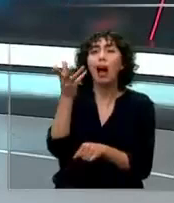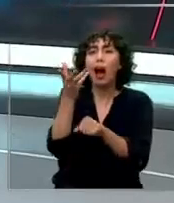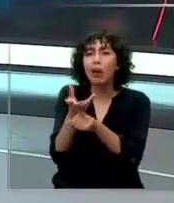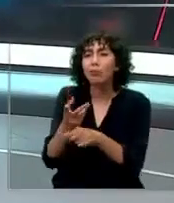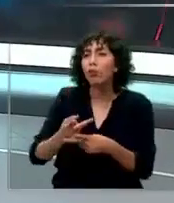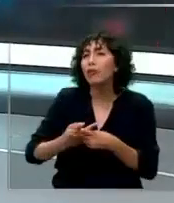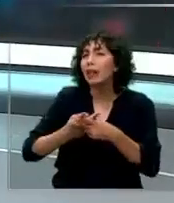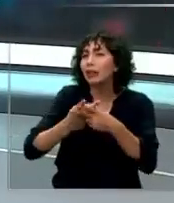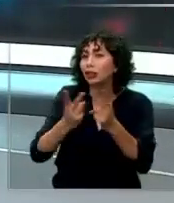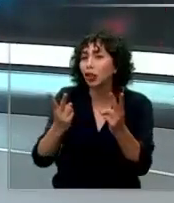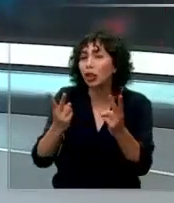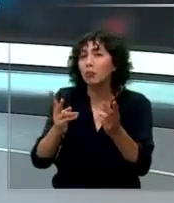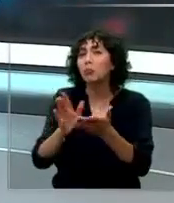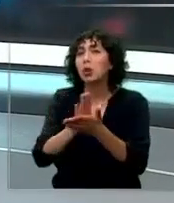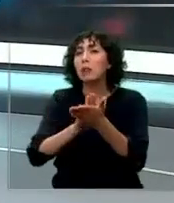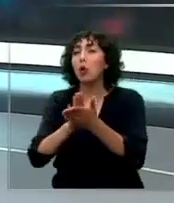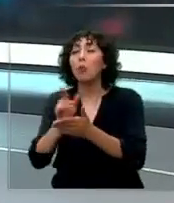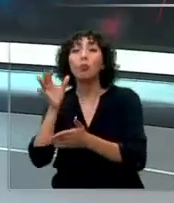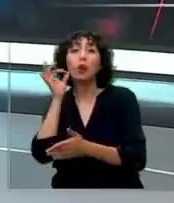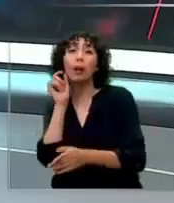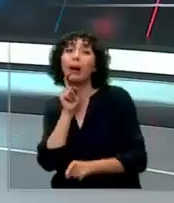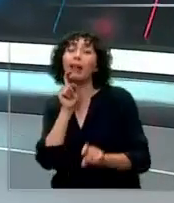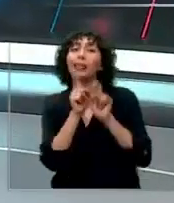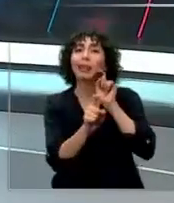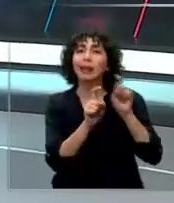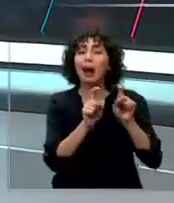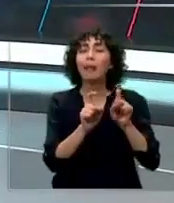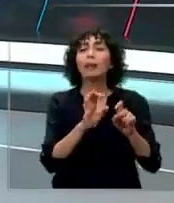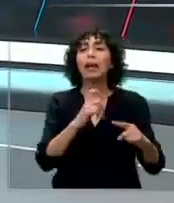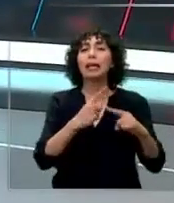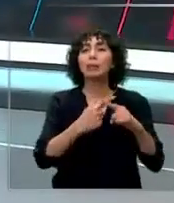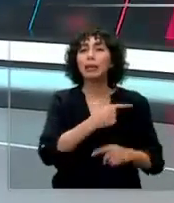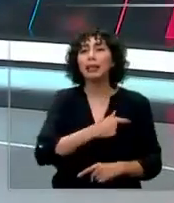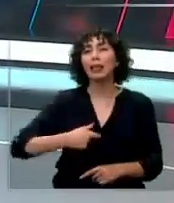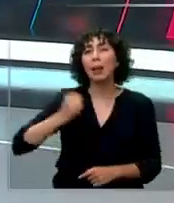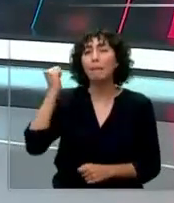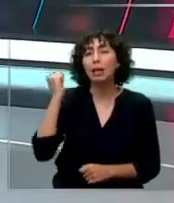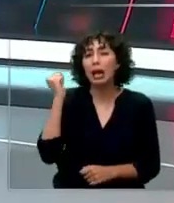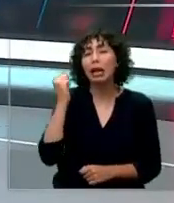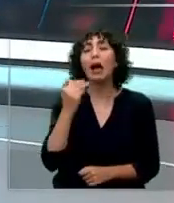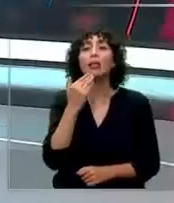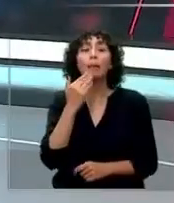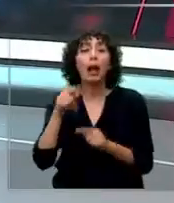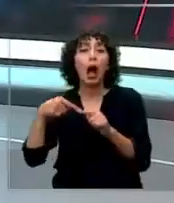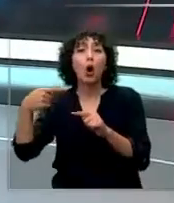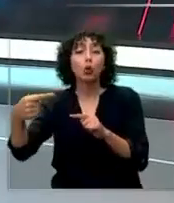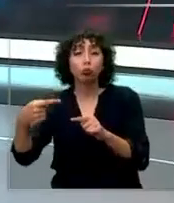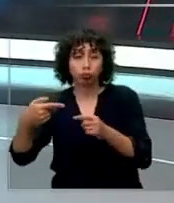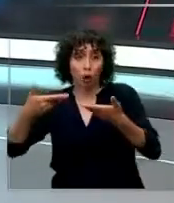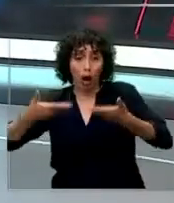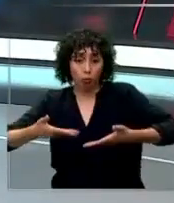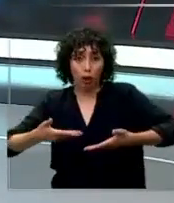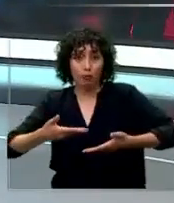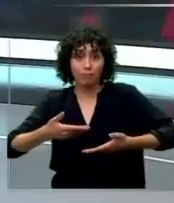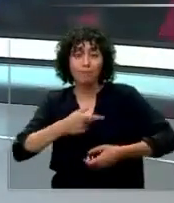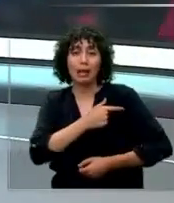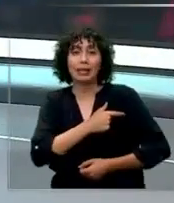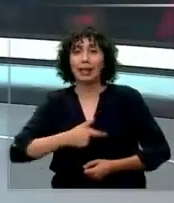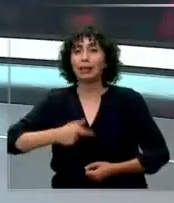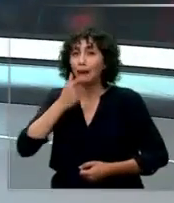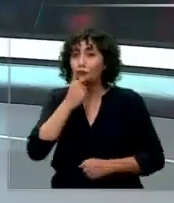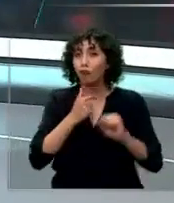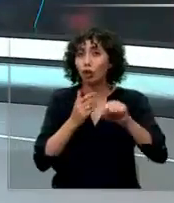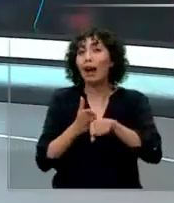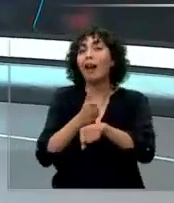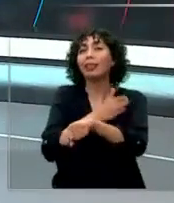cuestionando, por ejemplo, a figuras de la oposición, al expresidente Sebastián Piñera e incluso al actual presidente de la República cuando este